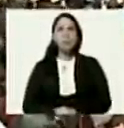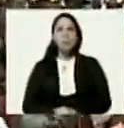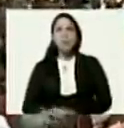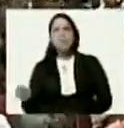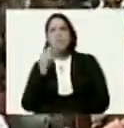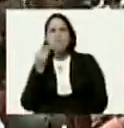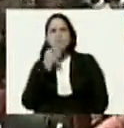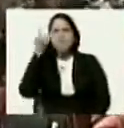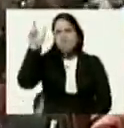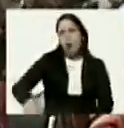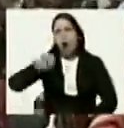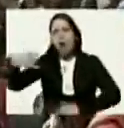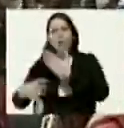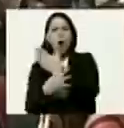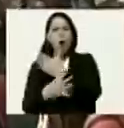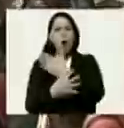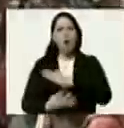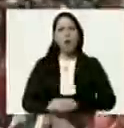¡Bobolongo!